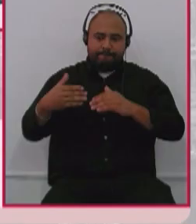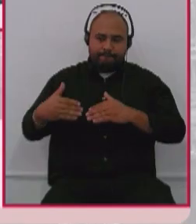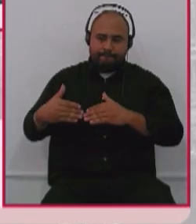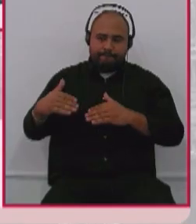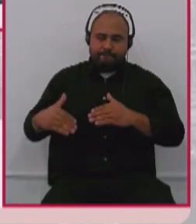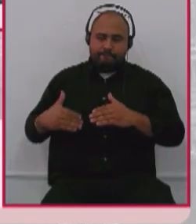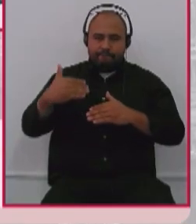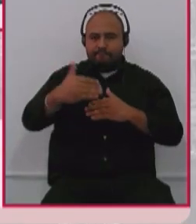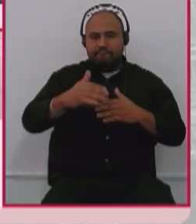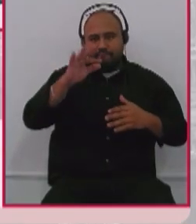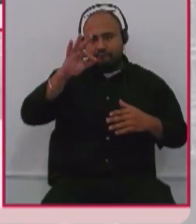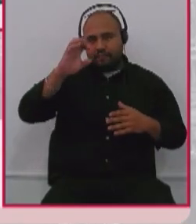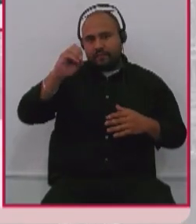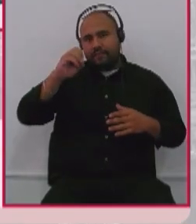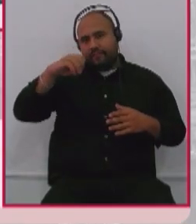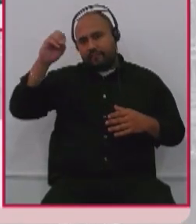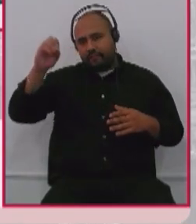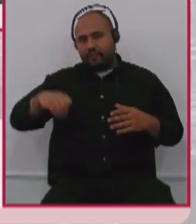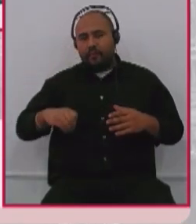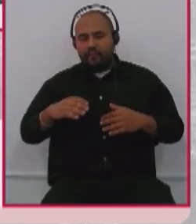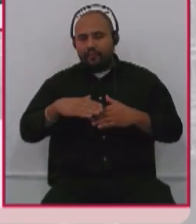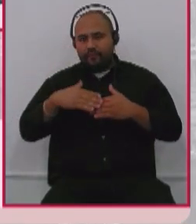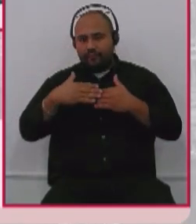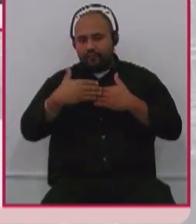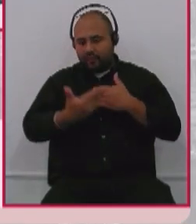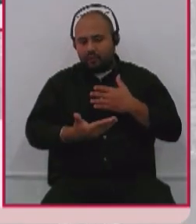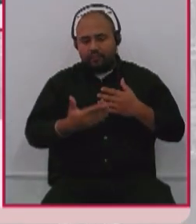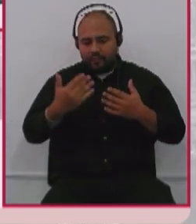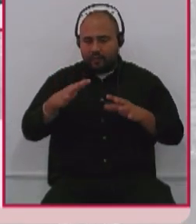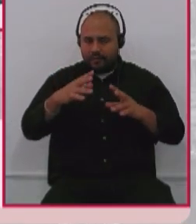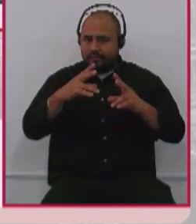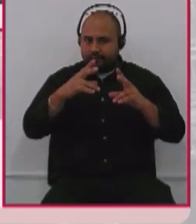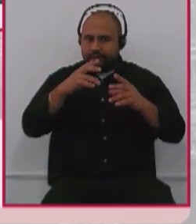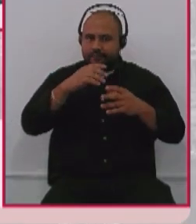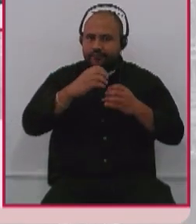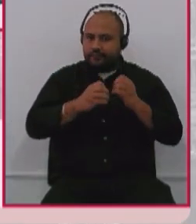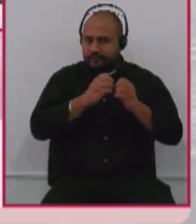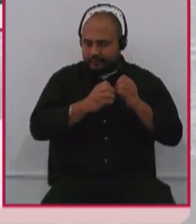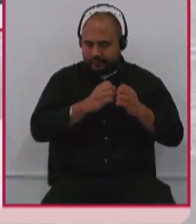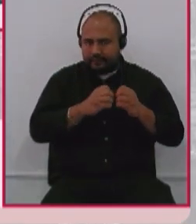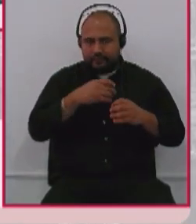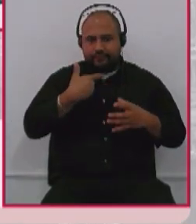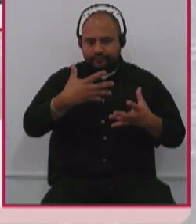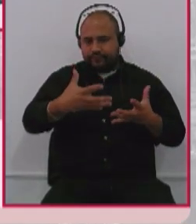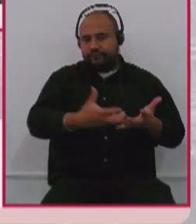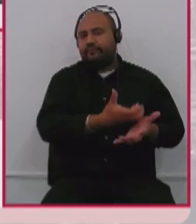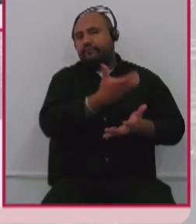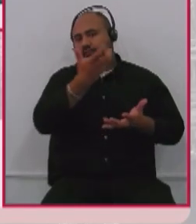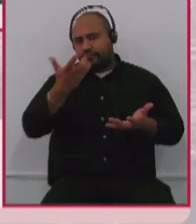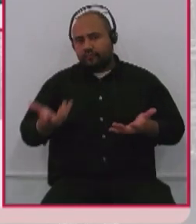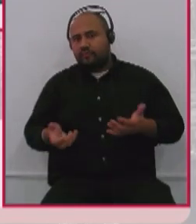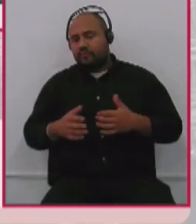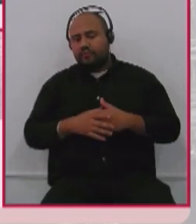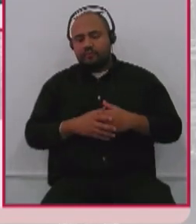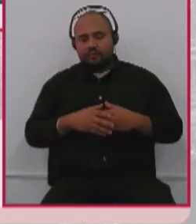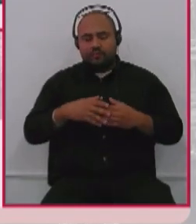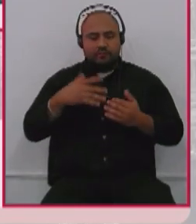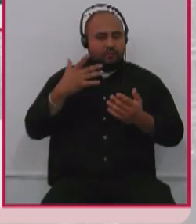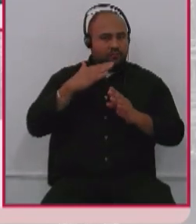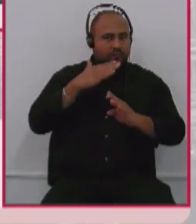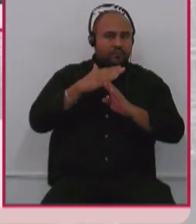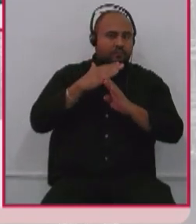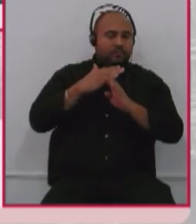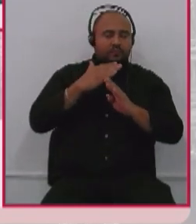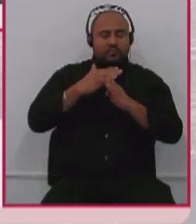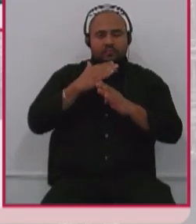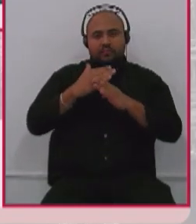90% de recuperación, luego de la inyección secundaria y tal vez una terciaria que se viene, ¿no? Y en promedio,